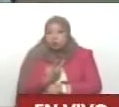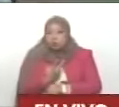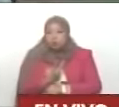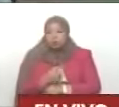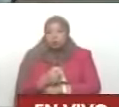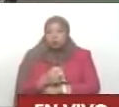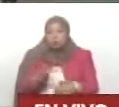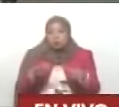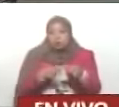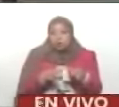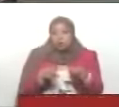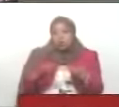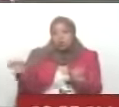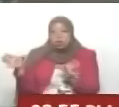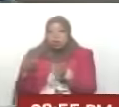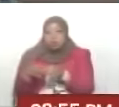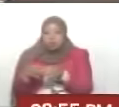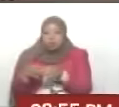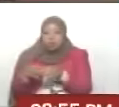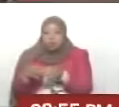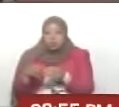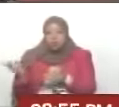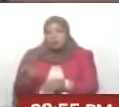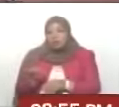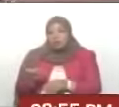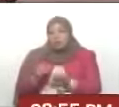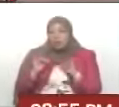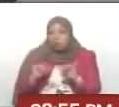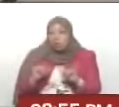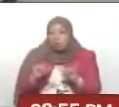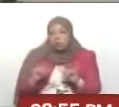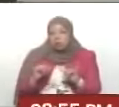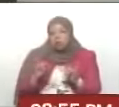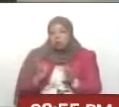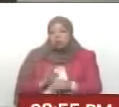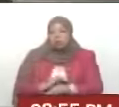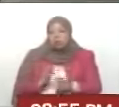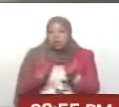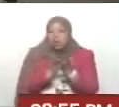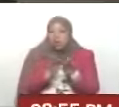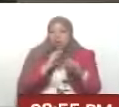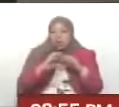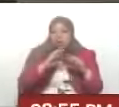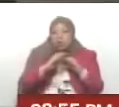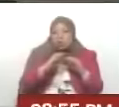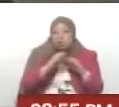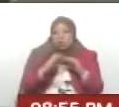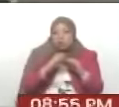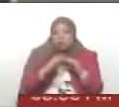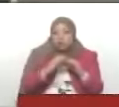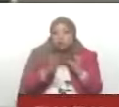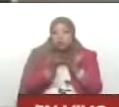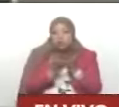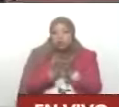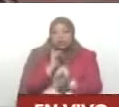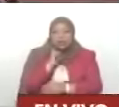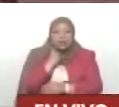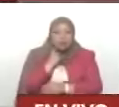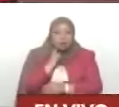se llama Ricardo Montilla, la otra se llama Escuela de Comunicación, Escuelita Vieja.